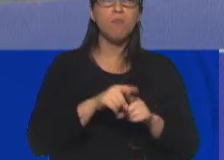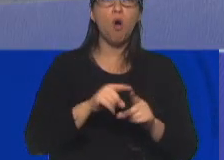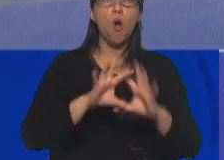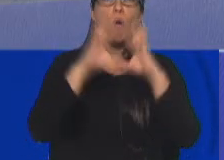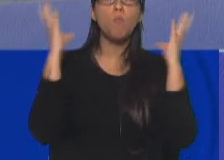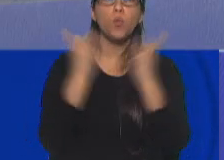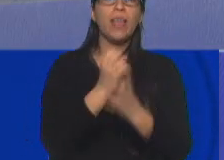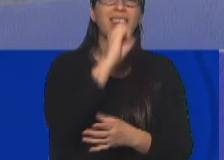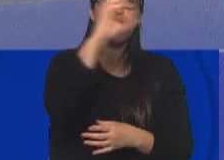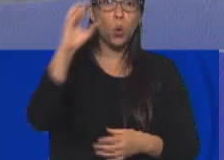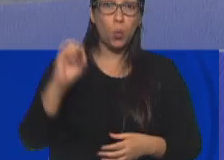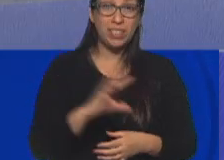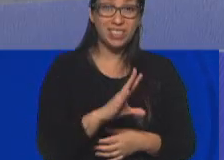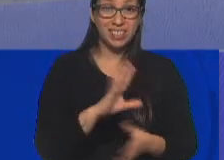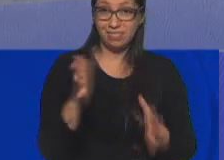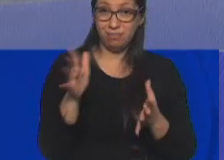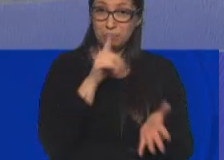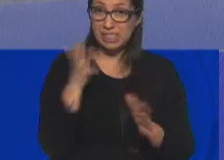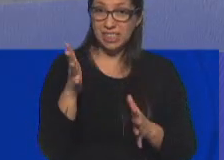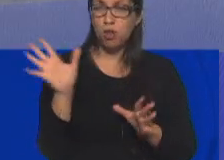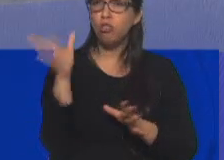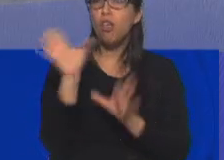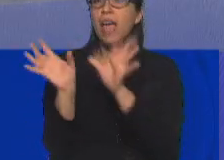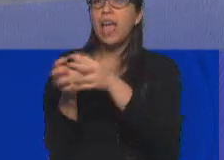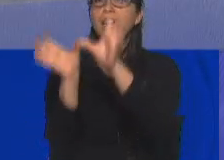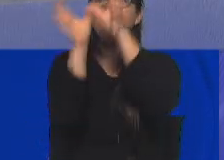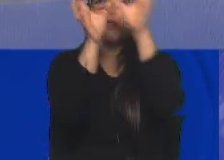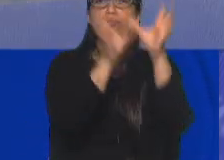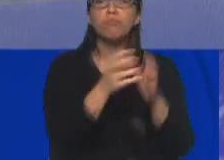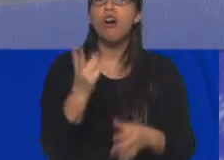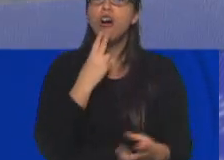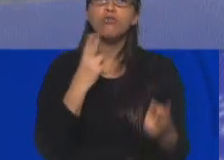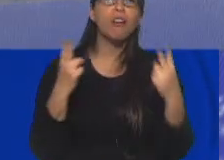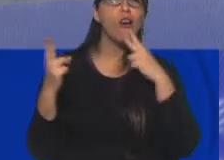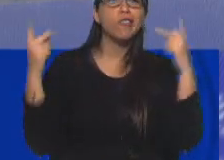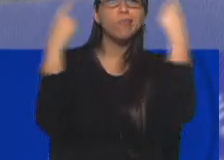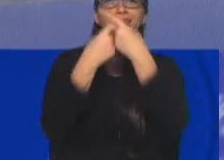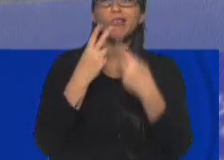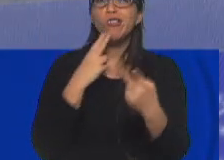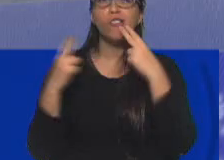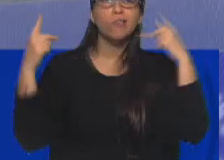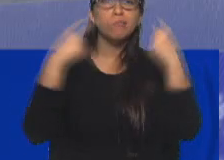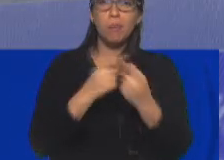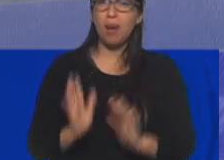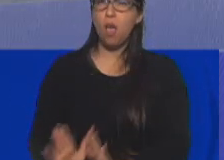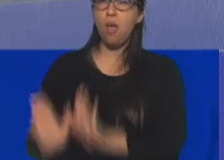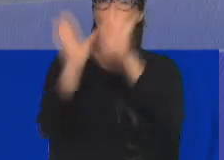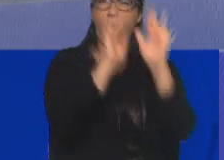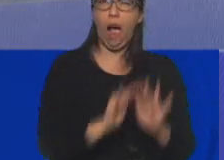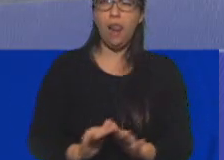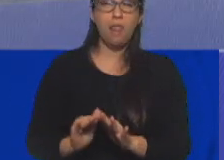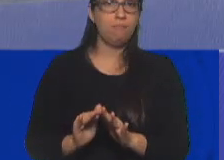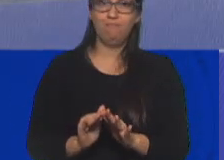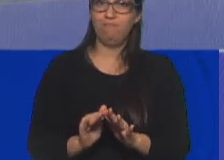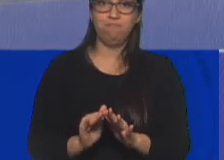¿no? El Mundial de Clubes son todos equipos 11 contra 11, pero sabemos que no son iguales, ¿no? Que no llegan iguales, ¿no?